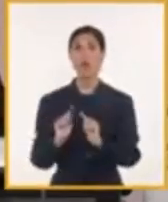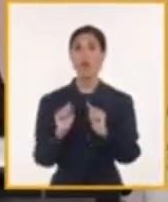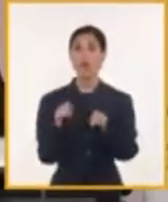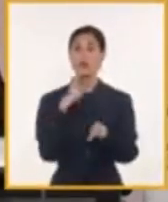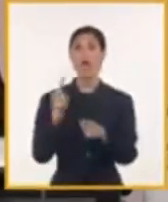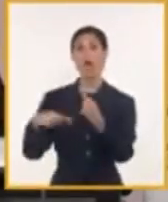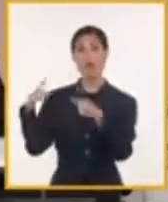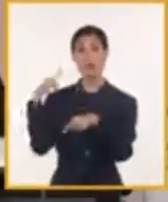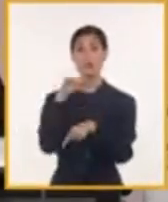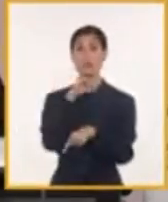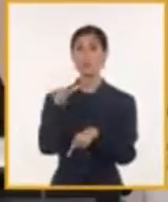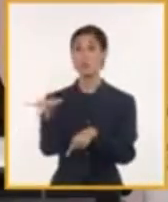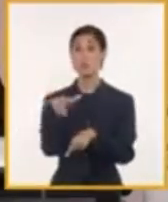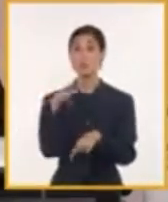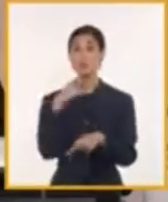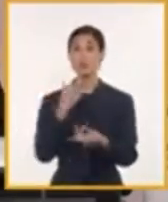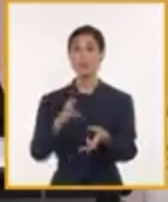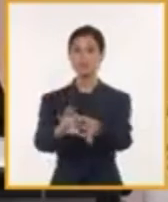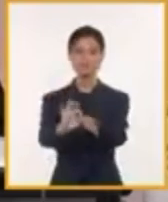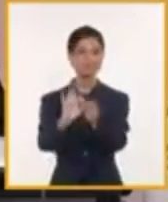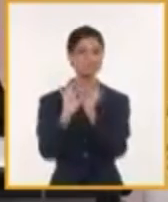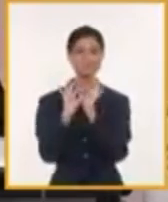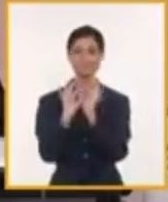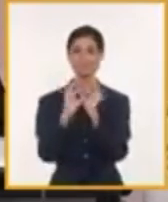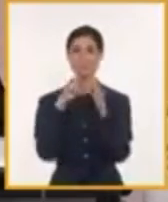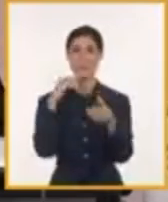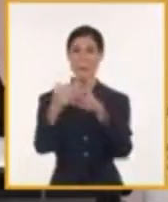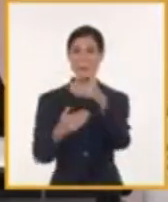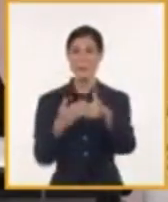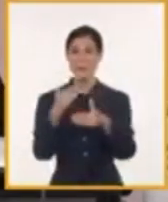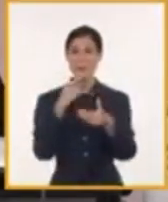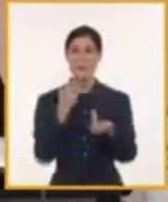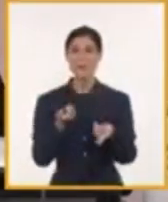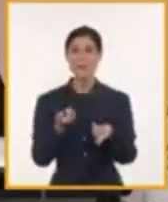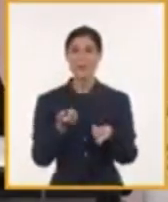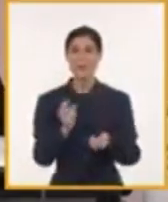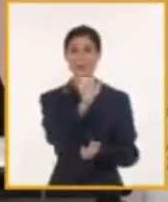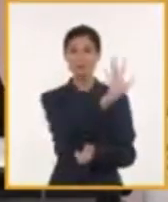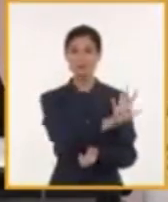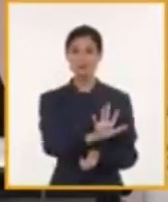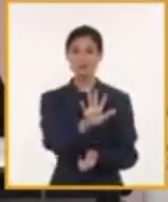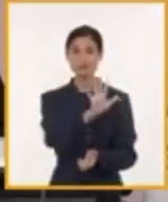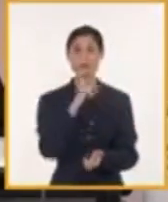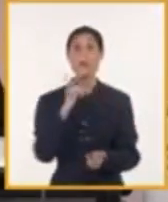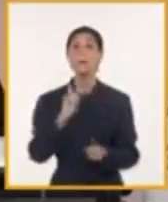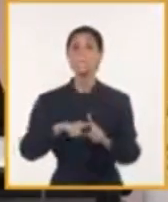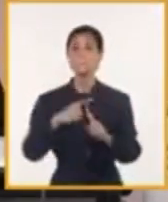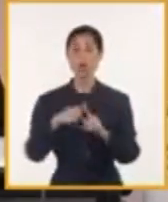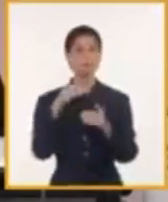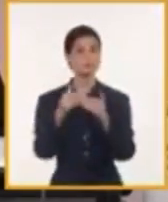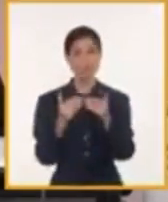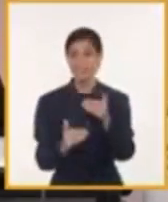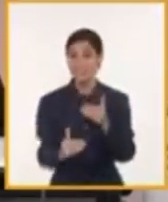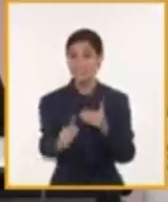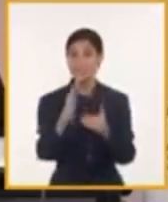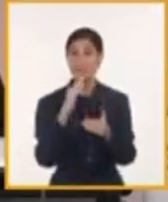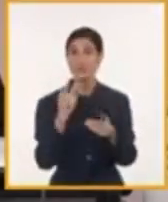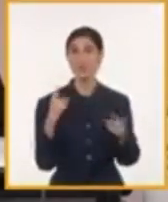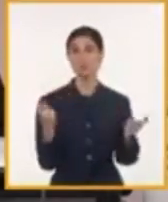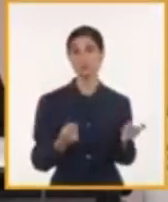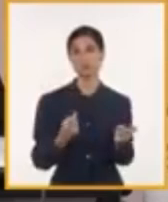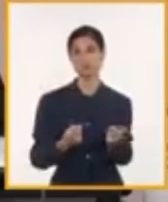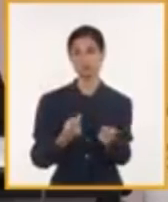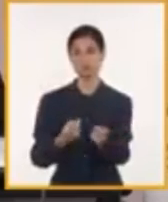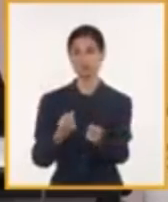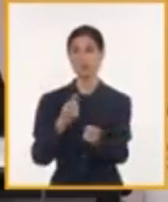más la situación que está viviendo el Oriente Medio y la posibilidad de que se extienda la guerra que Israel lleva contra el